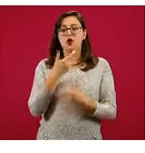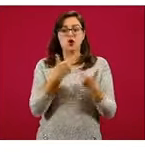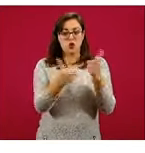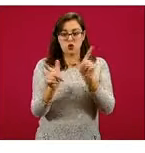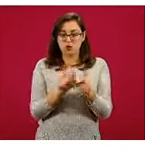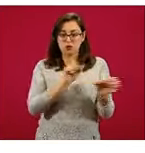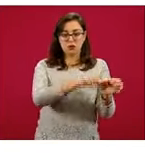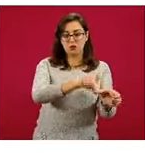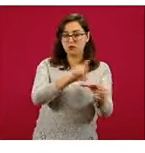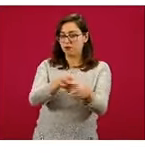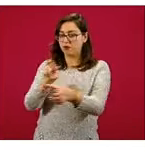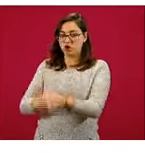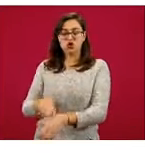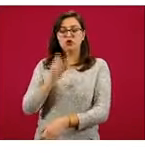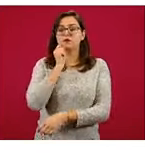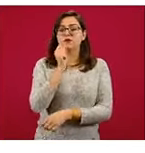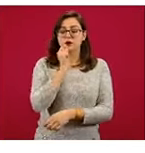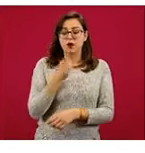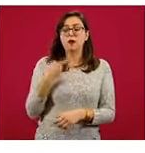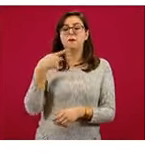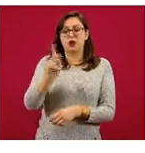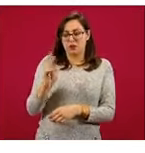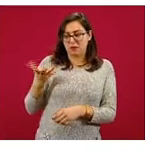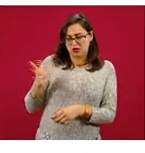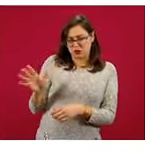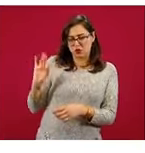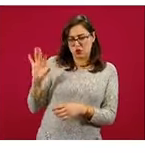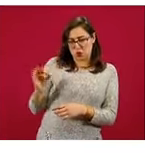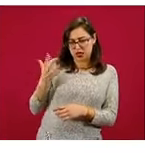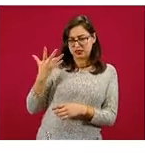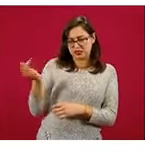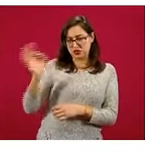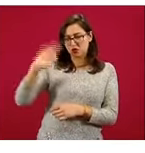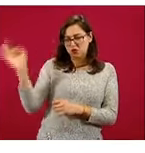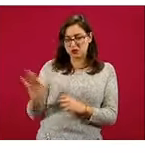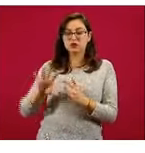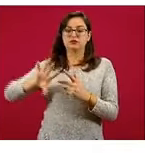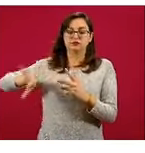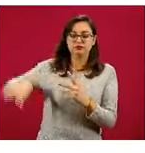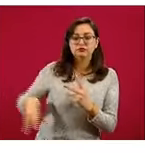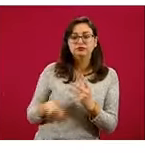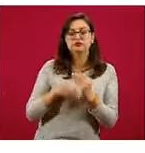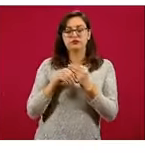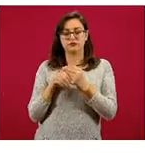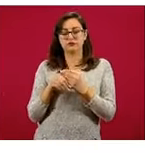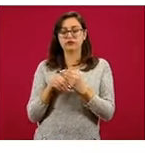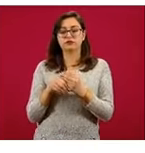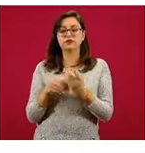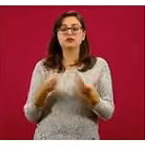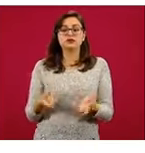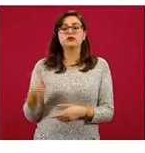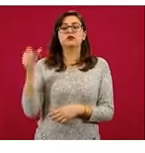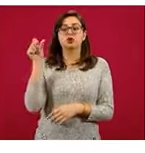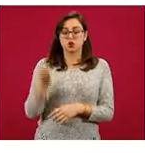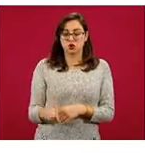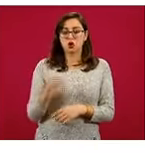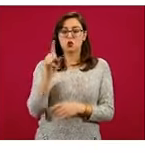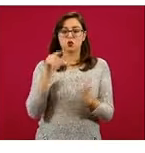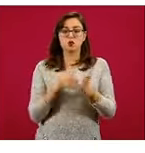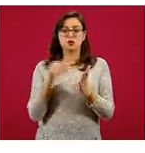clasificación y los sumamos a los que ya teníamos clasificados como confirmados a COVID-19 y para el día de hoy